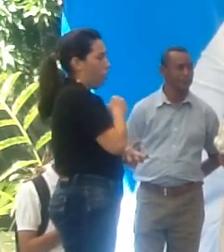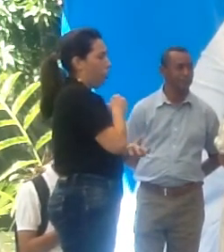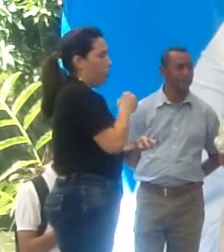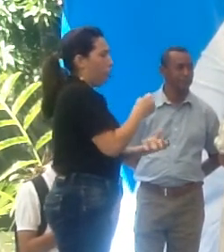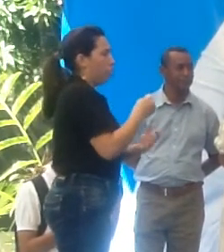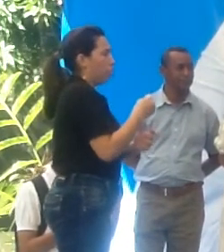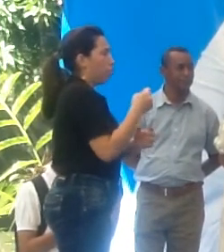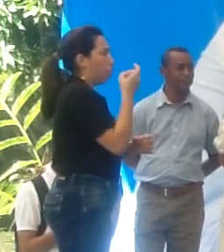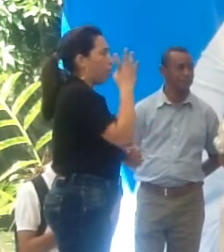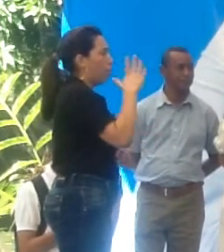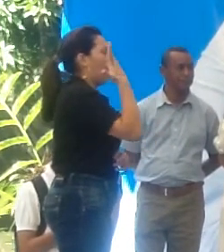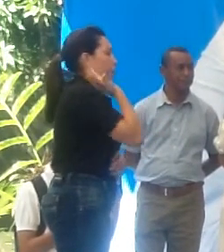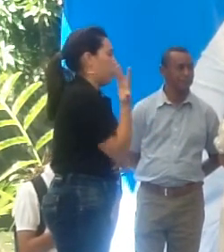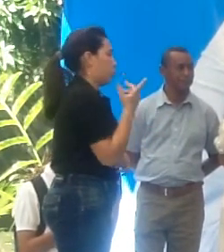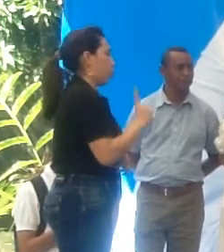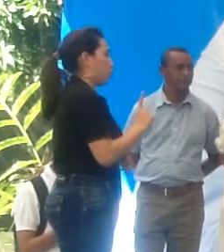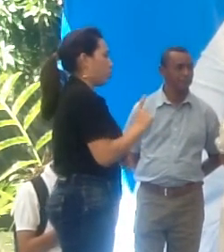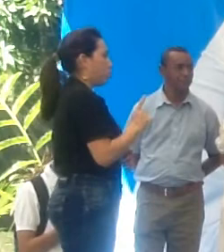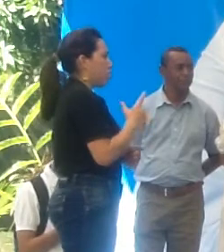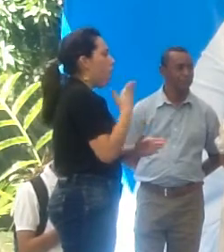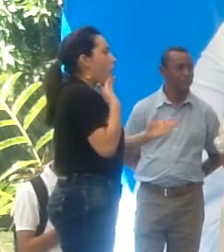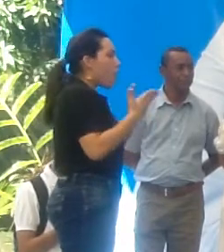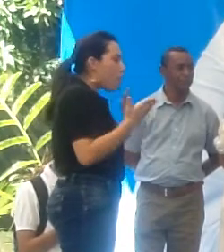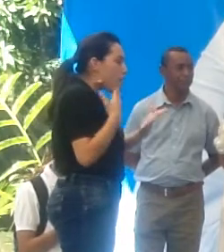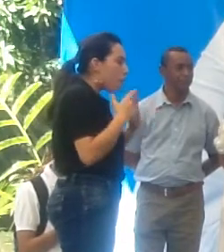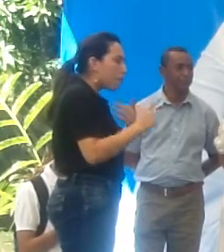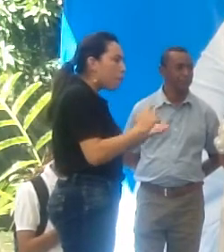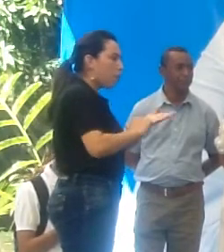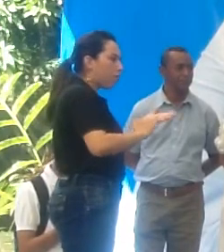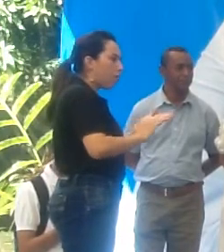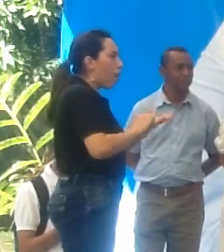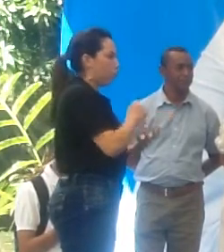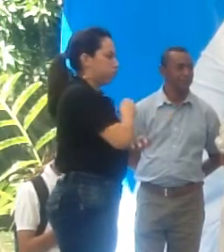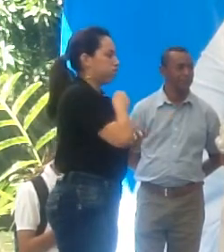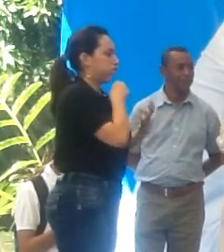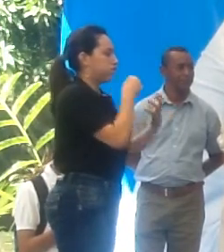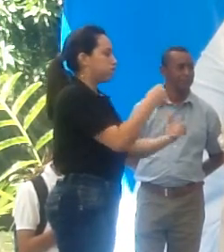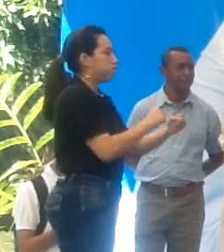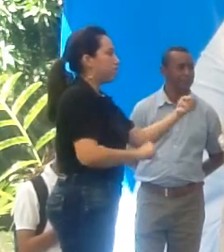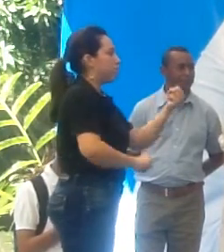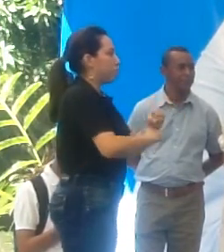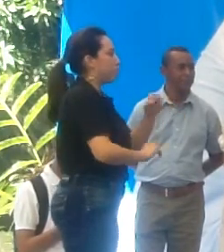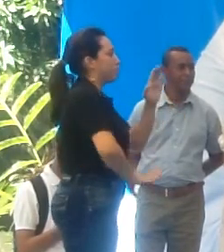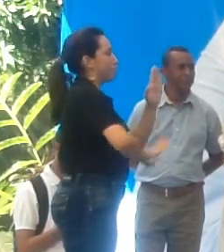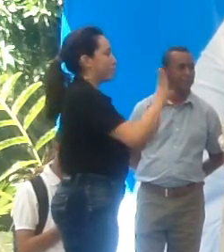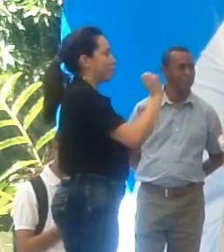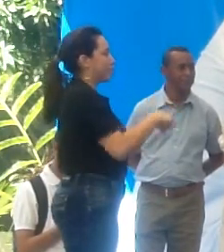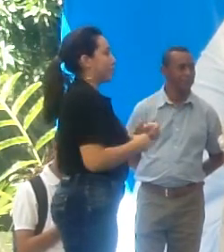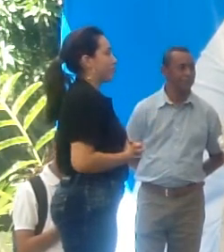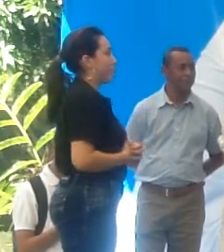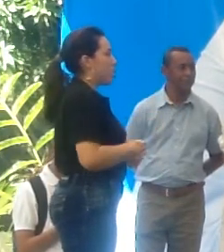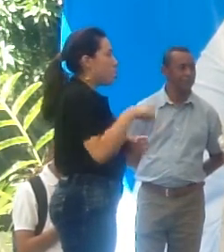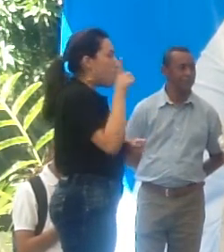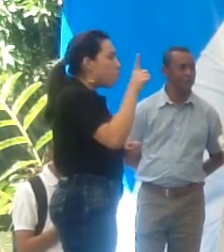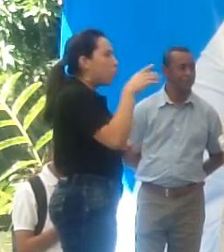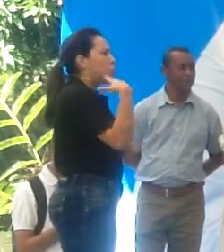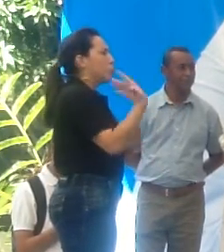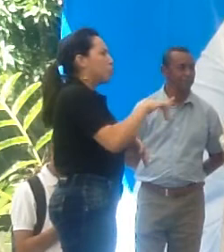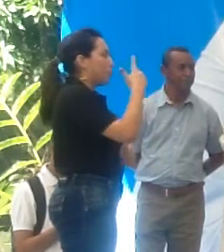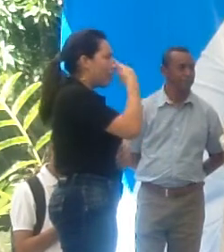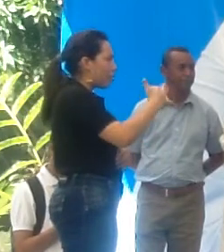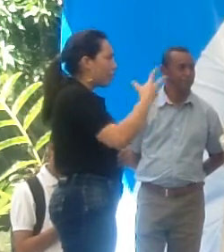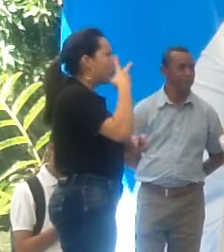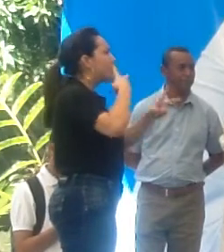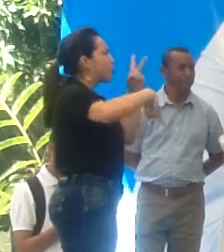territorio, Santa Marta y los municipios del departamento del Magdalena, donde también hay grandes potenciales turísticos